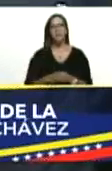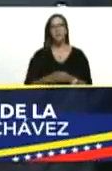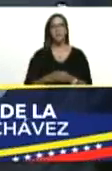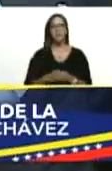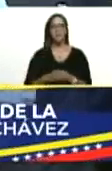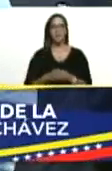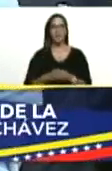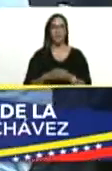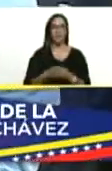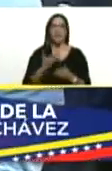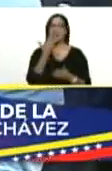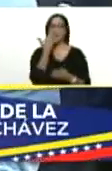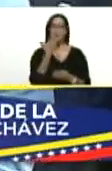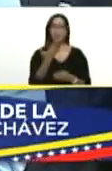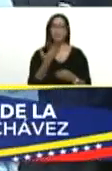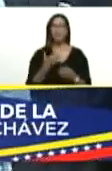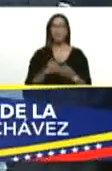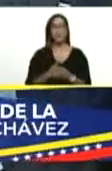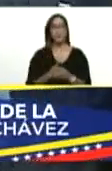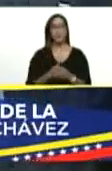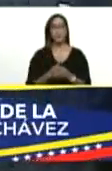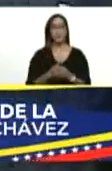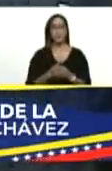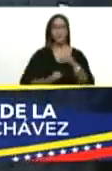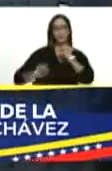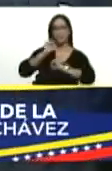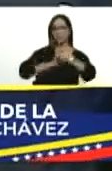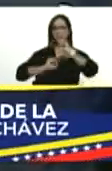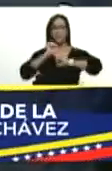enfrentar y salir del paso.